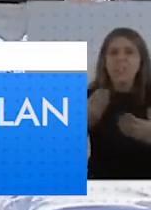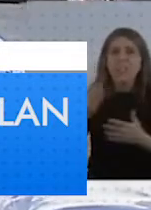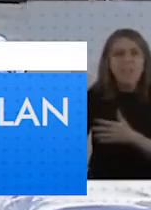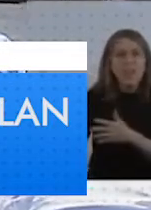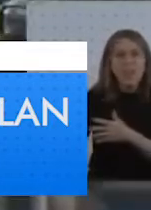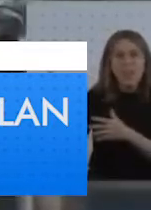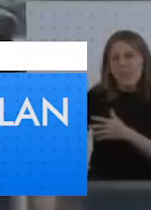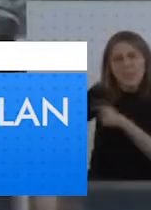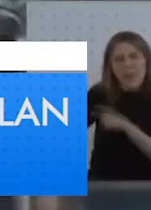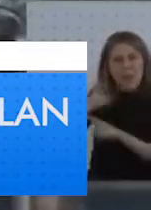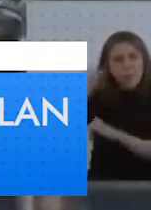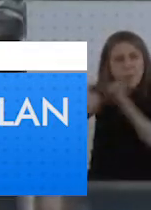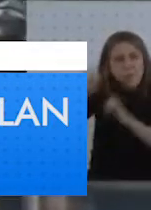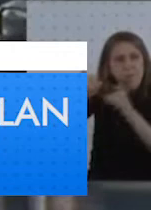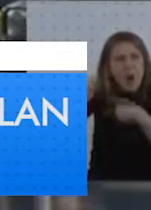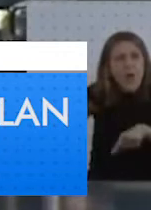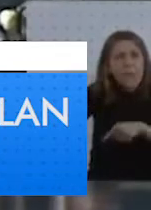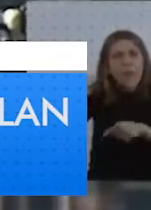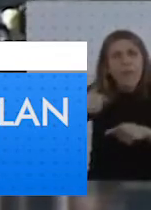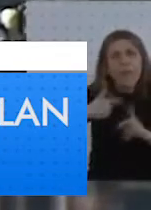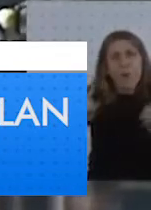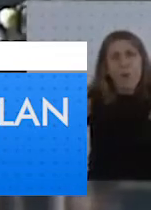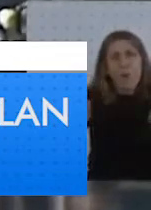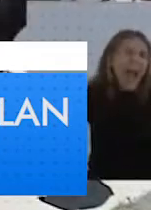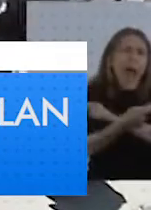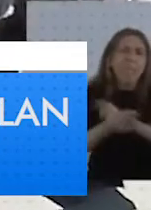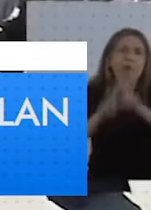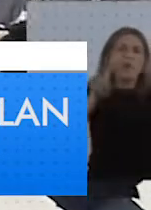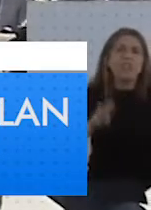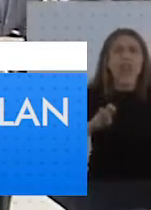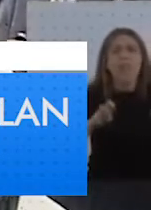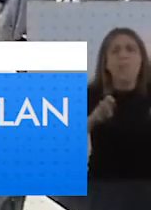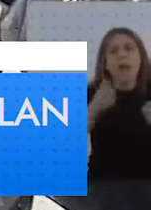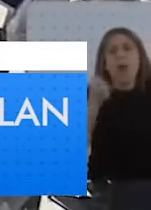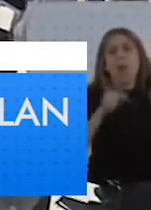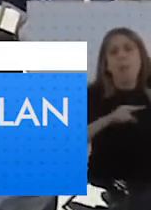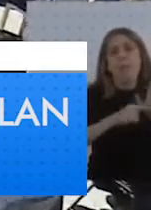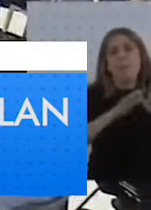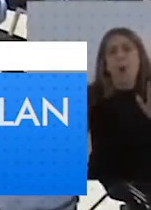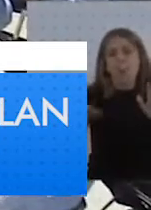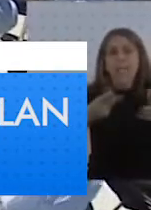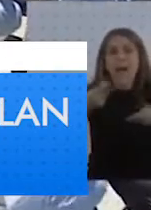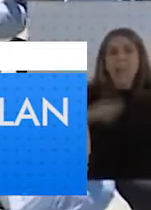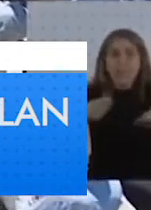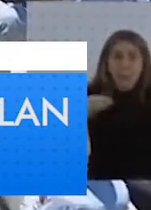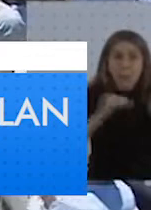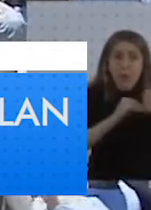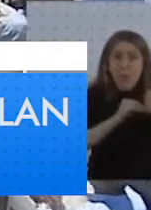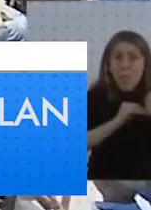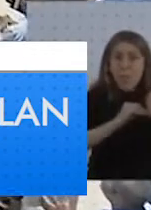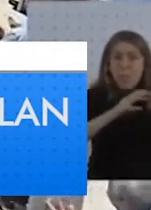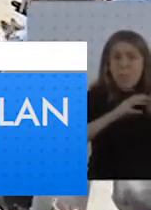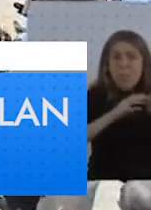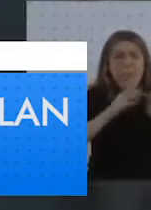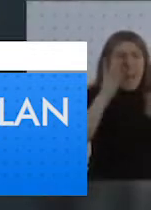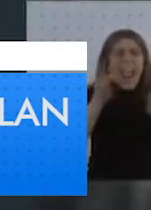gobernador bonaerense Axel Kicillof inauguraron 11 obras en cárceles de Buenos Aires y anunciaron la finalización del plan para el 2020. El proyecto contó